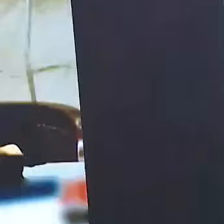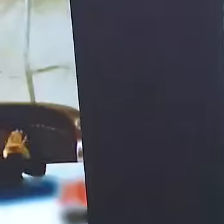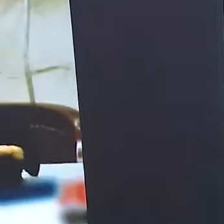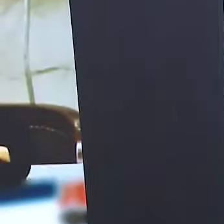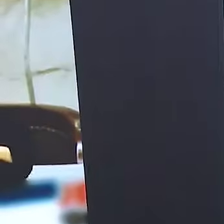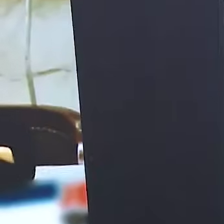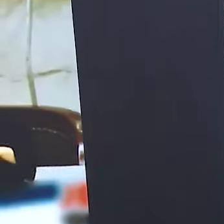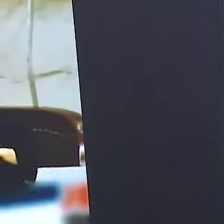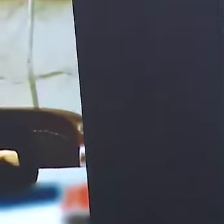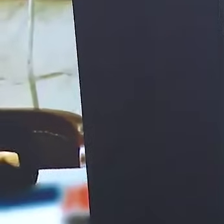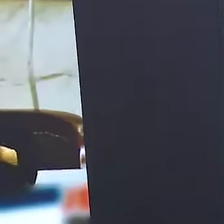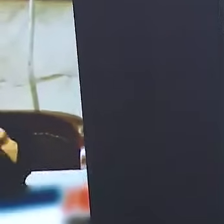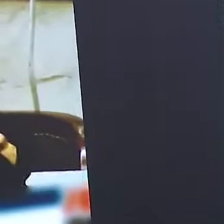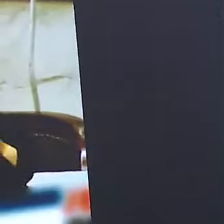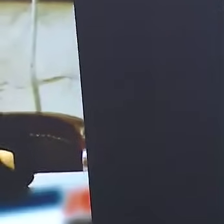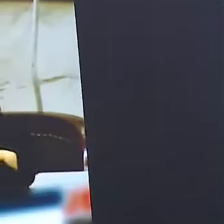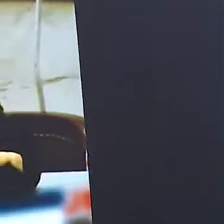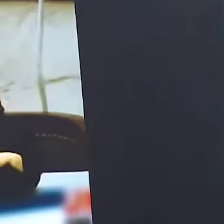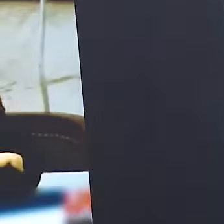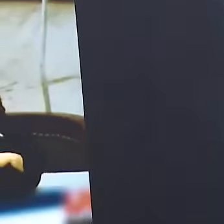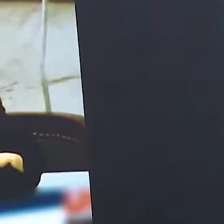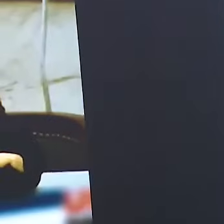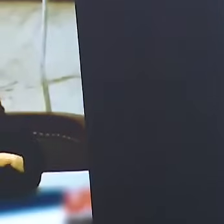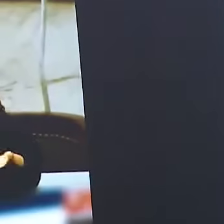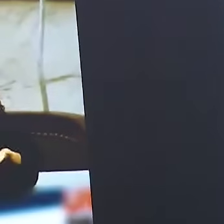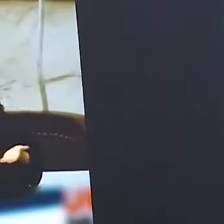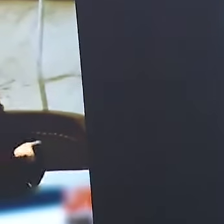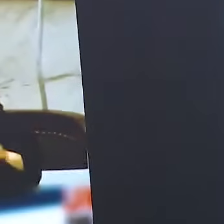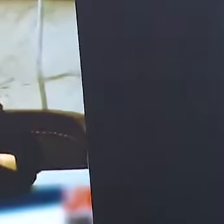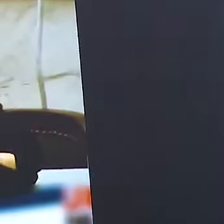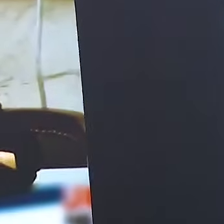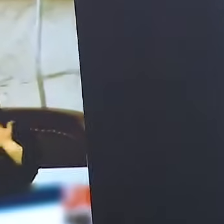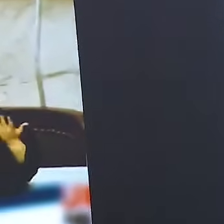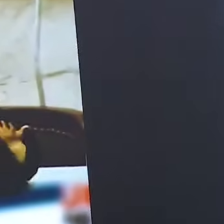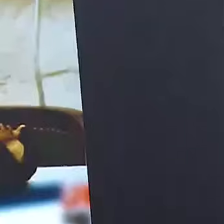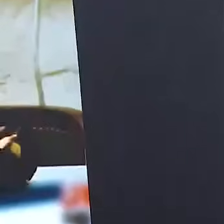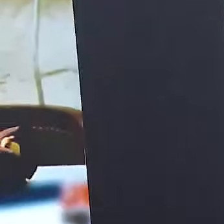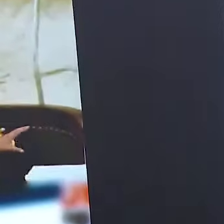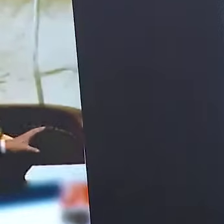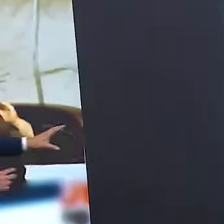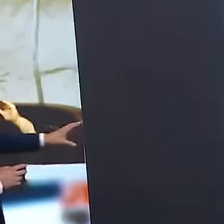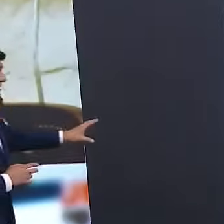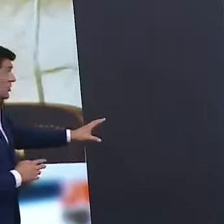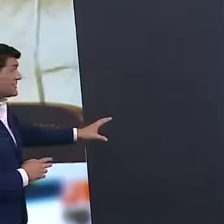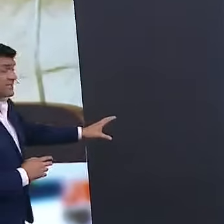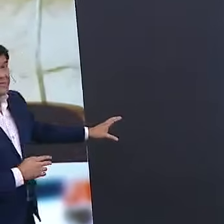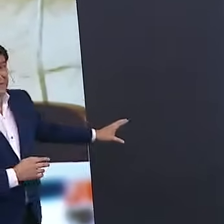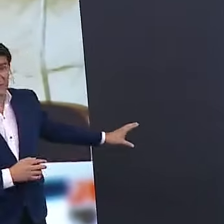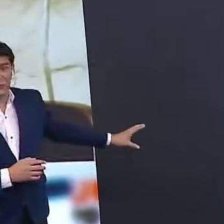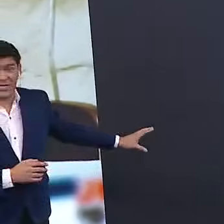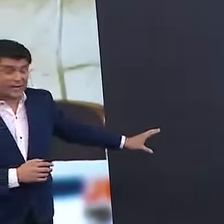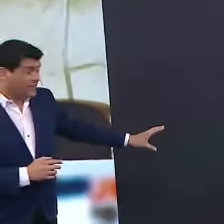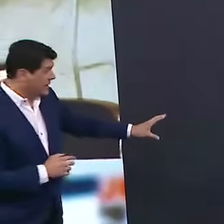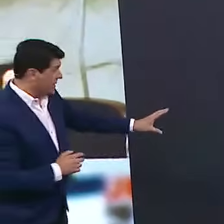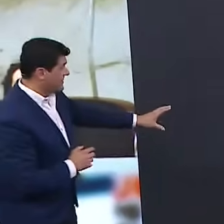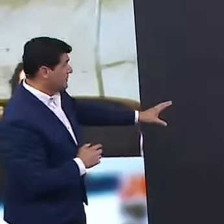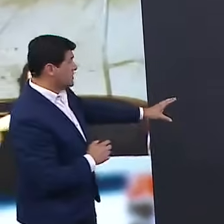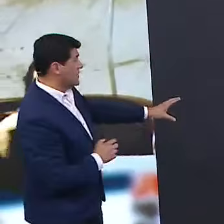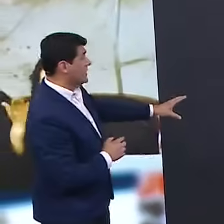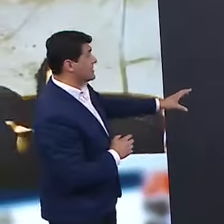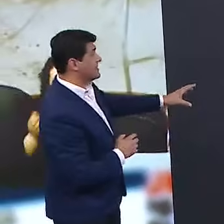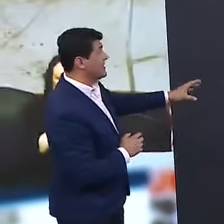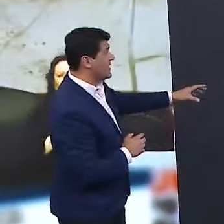ahora lo que dicen es todo lo contrario, que no van a apoyar este proyecto. Déjame decirte que fue una gran jugada política de Sergio Massa, porque Sergio Massa, antes de anunciar